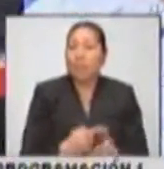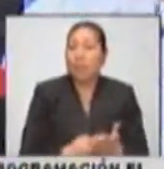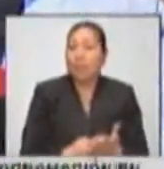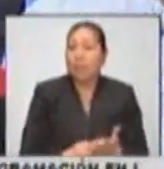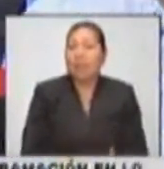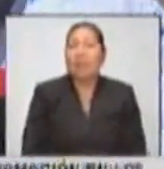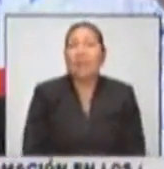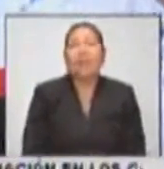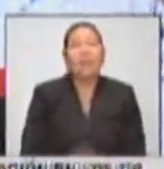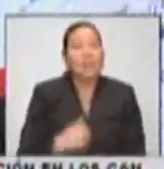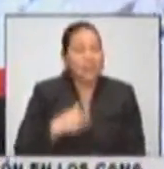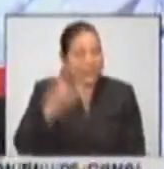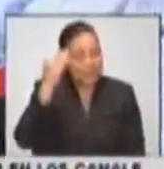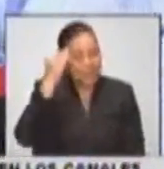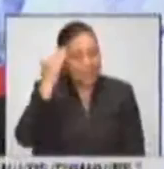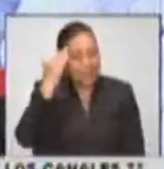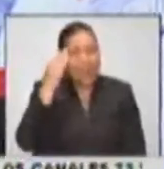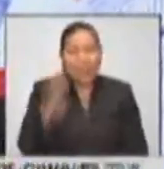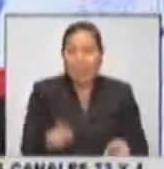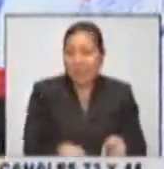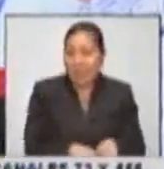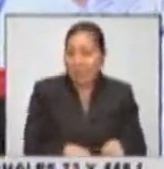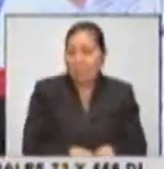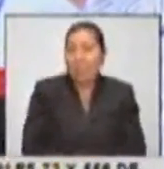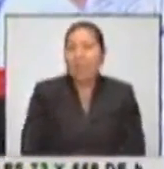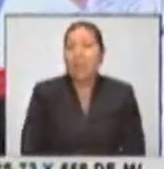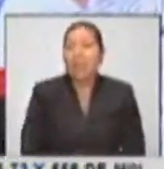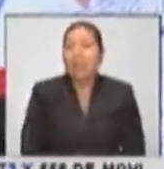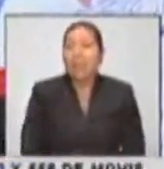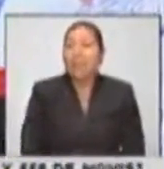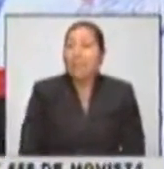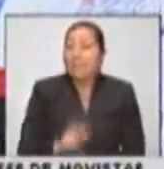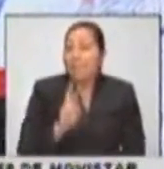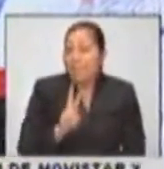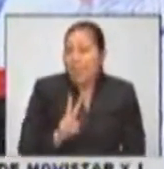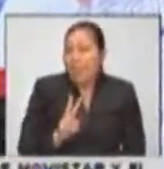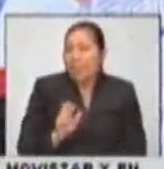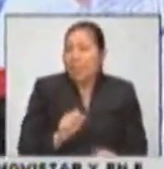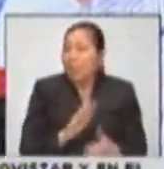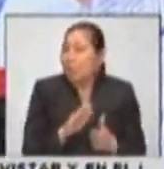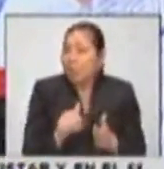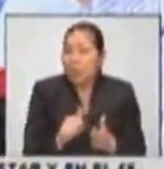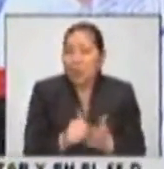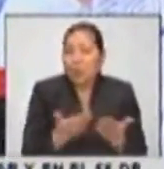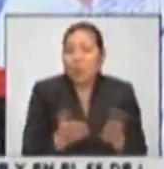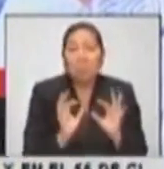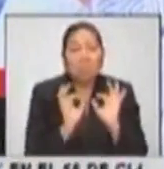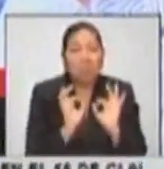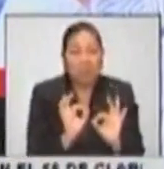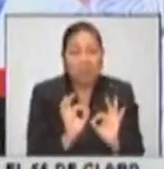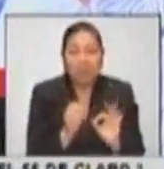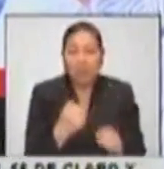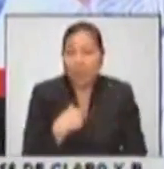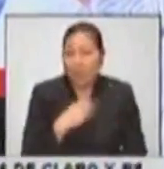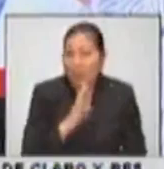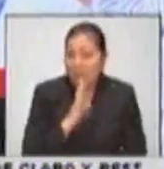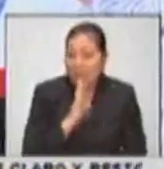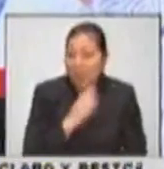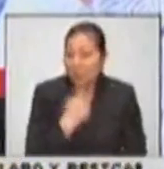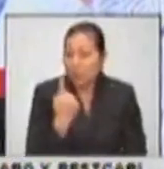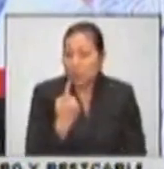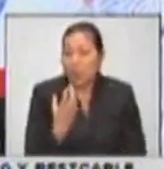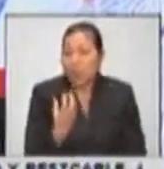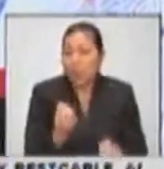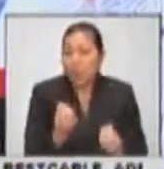quisiéramos saber también esa situación para ver si todos estos hechos puntuales que acabo de mencionar,